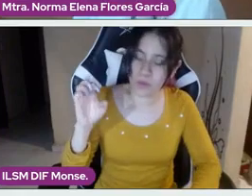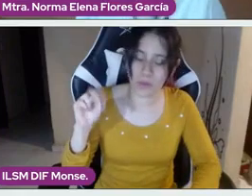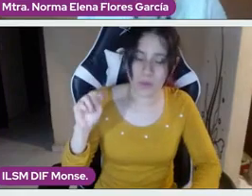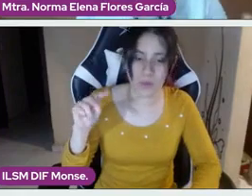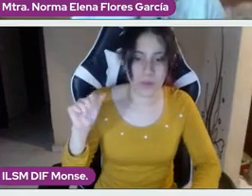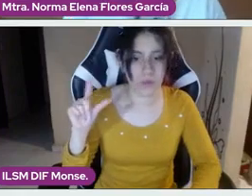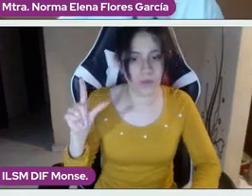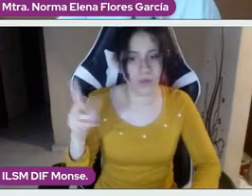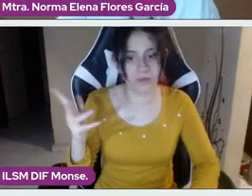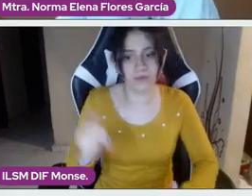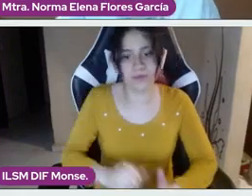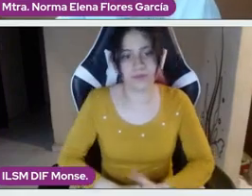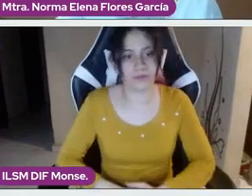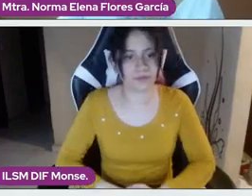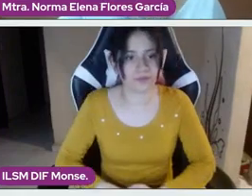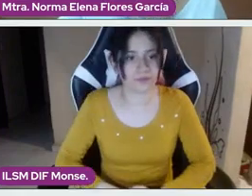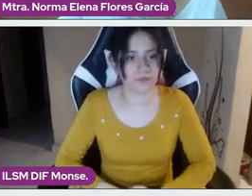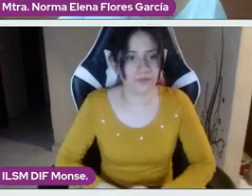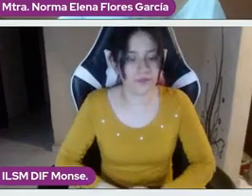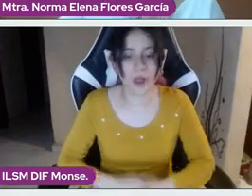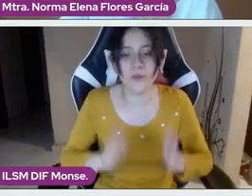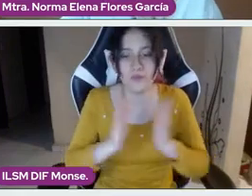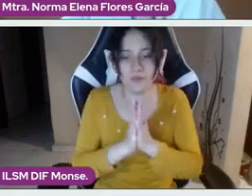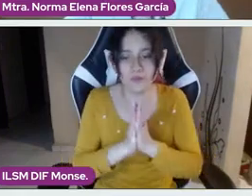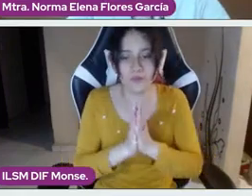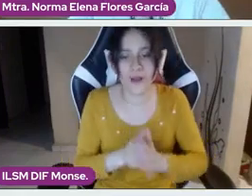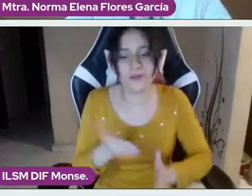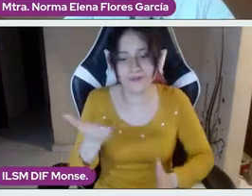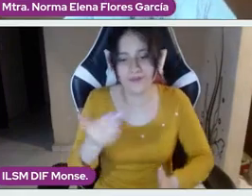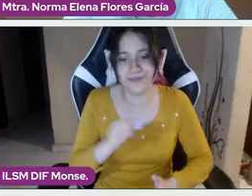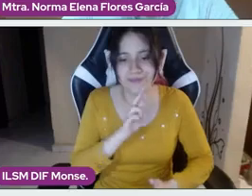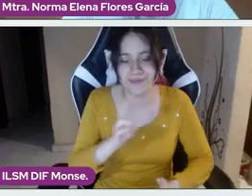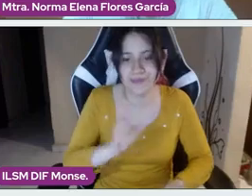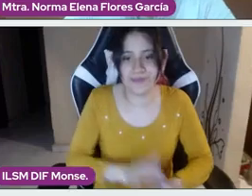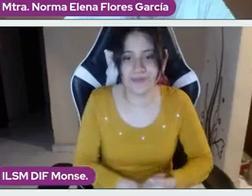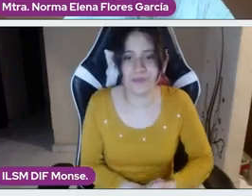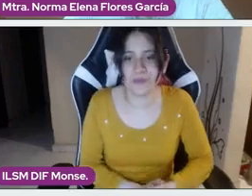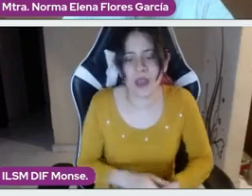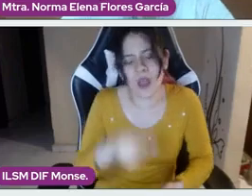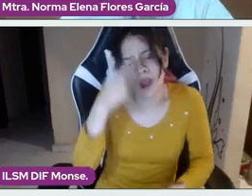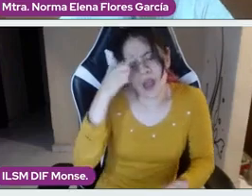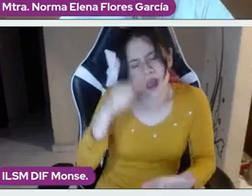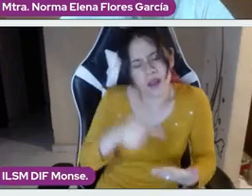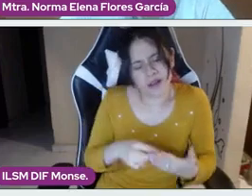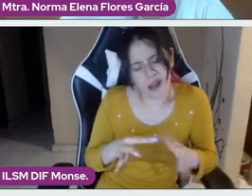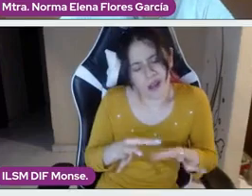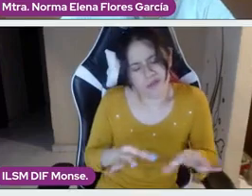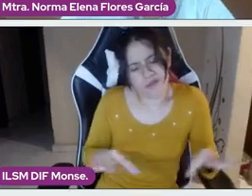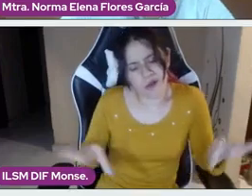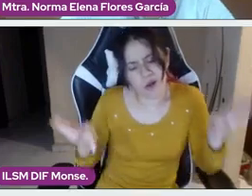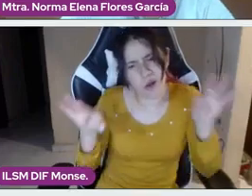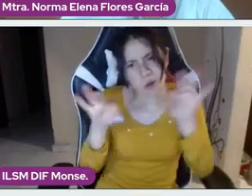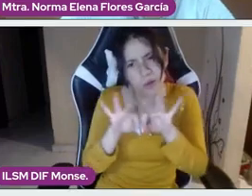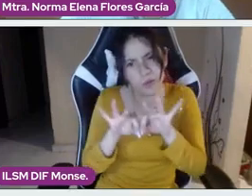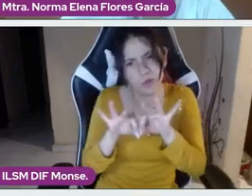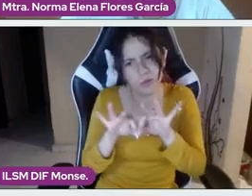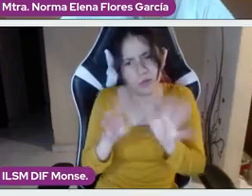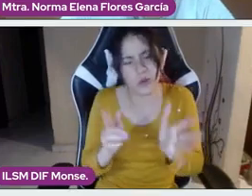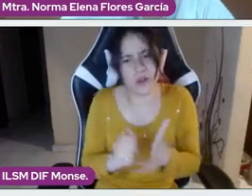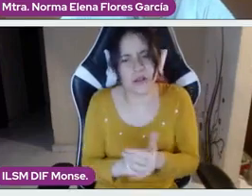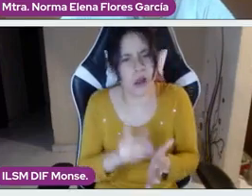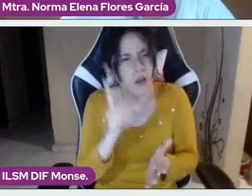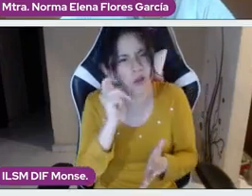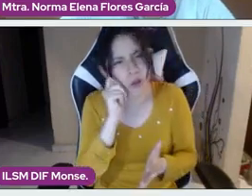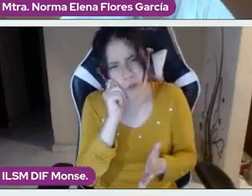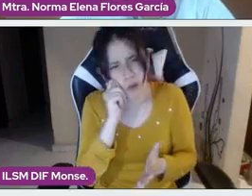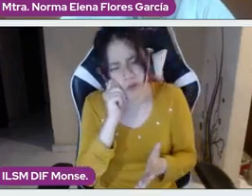supongo. Quien guste responder, muchas gracias. Creo que la base importante, independiente si es